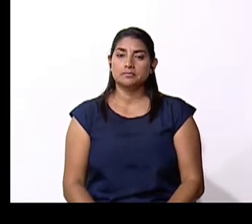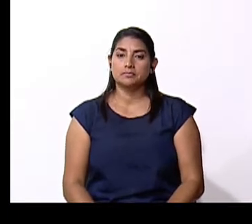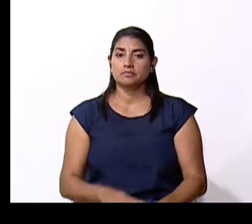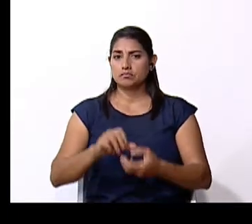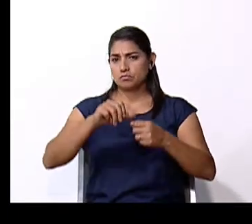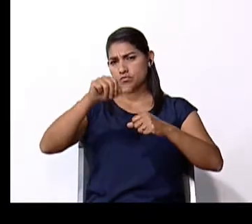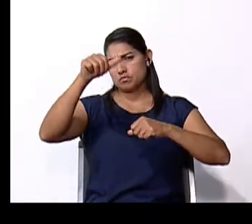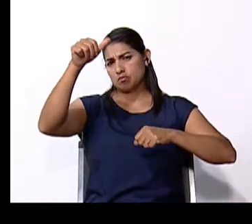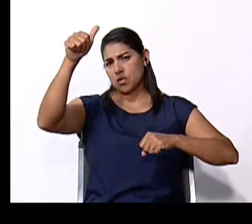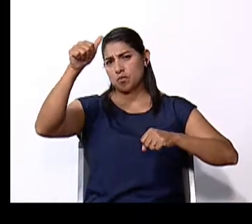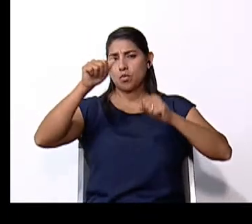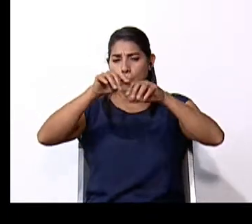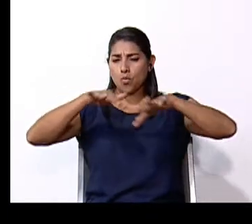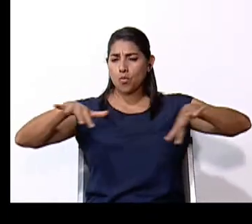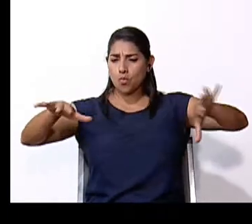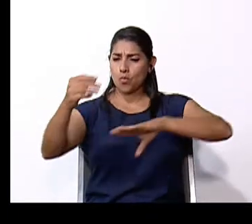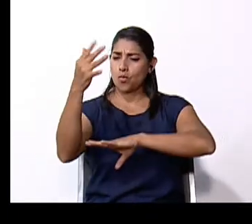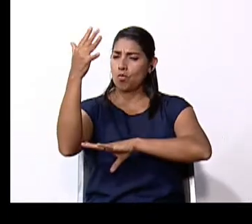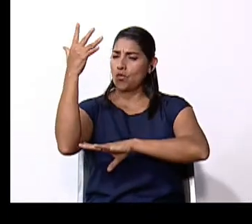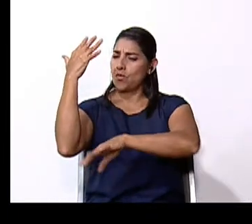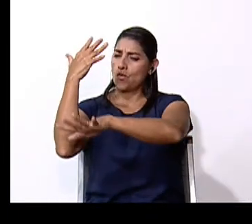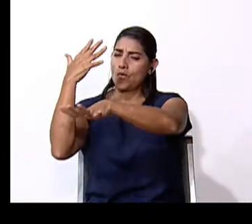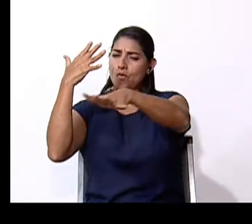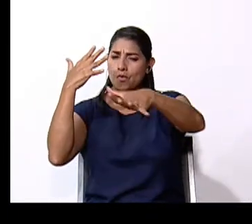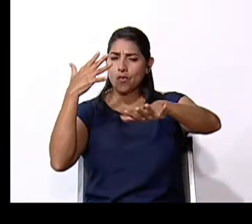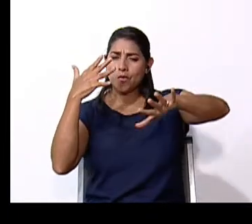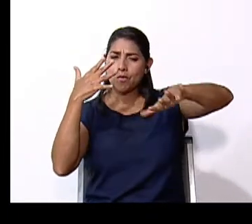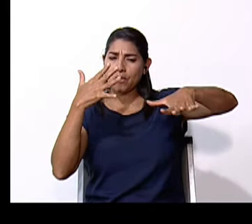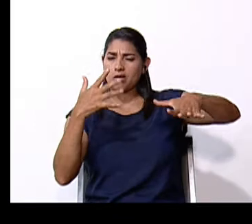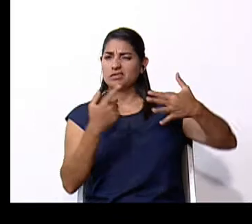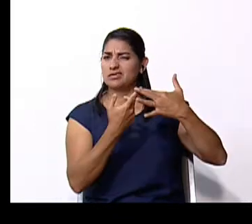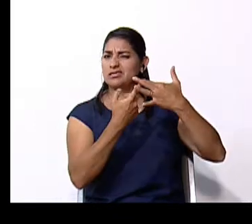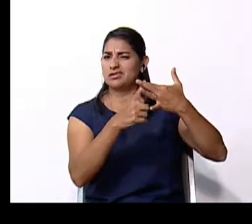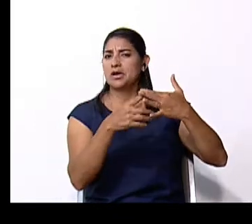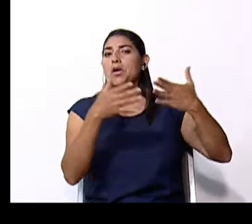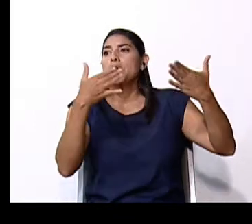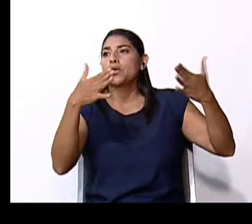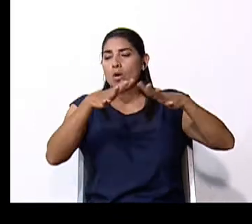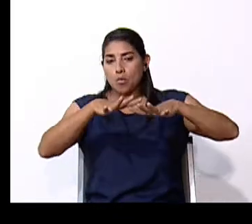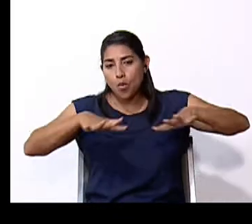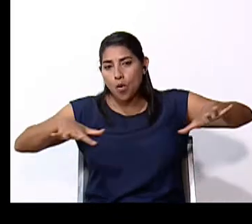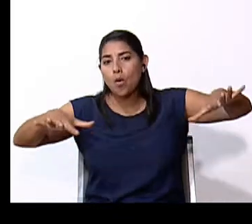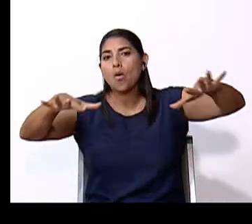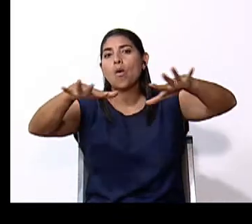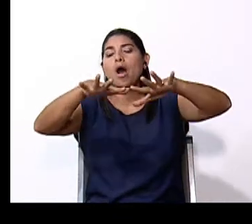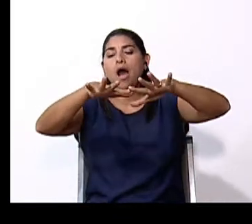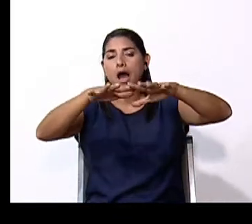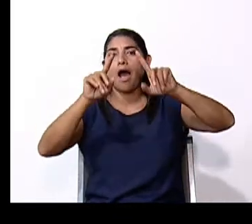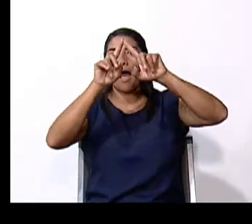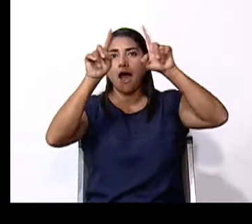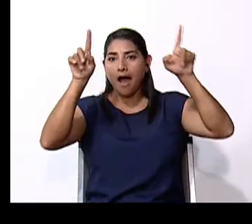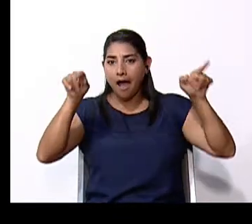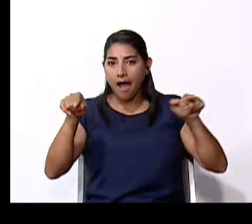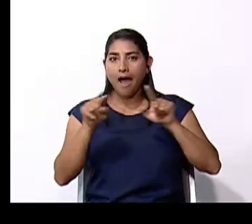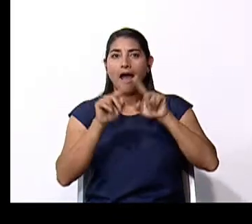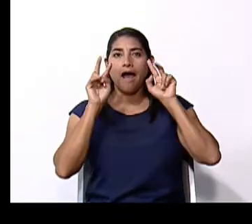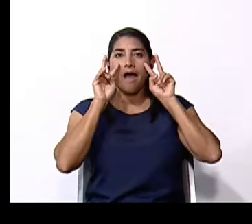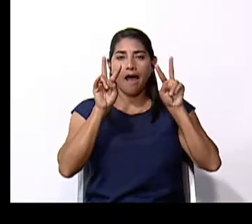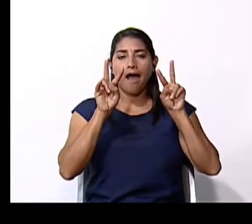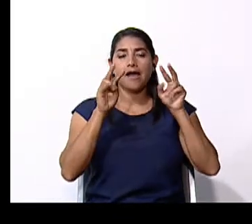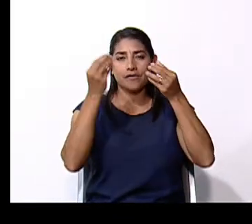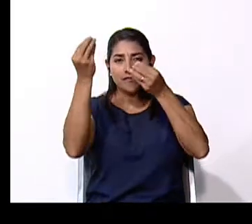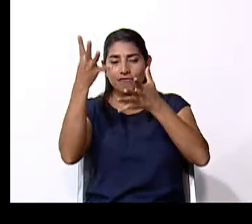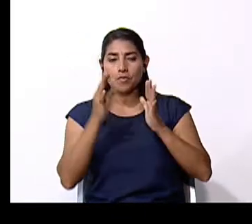Un mapa de paisaje se confecciona tomando como punto inicial un espacio real o ficticio. Así, la información